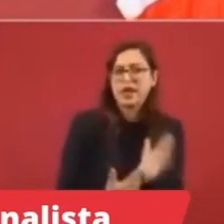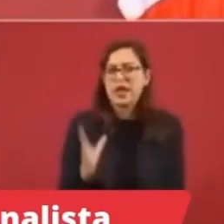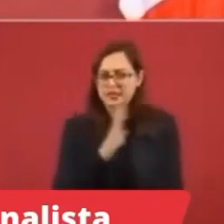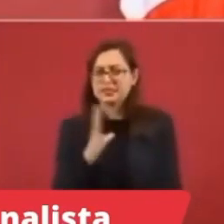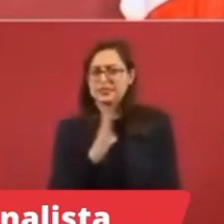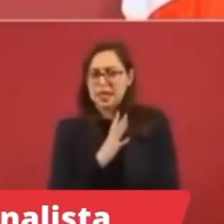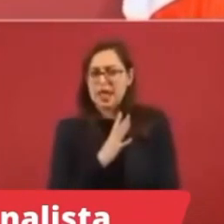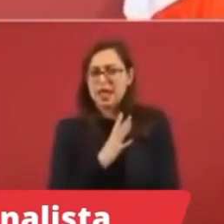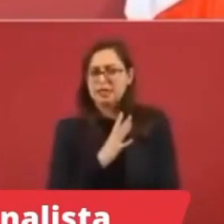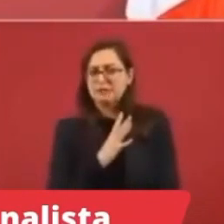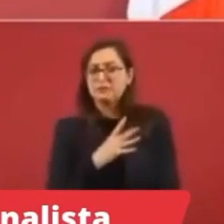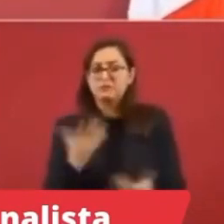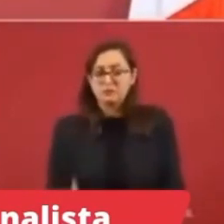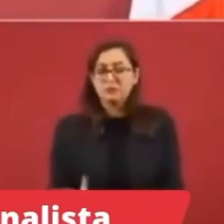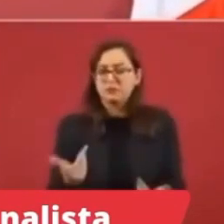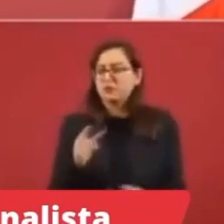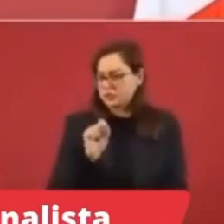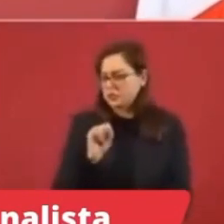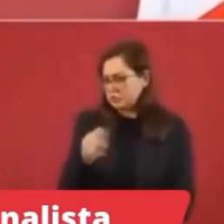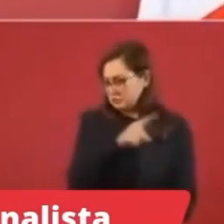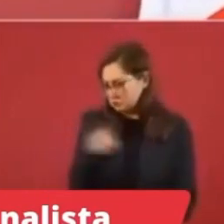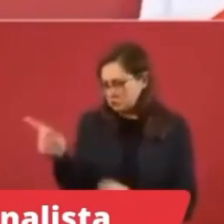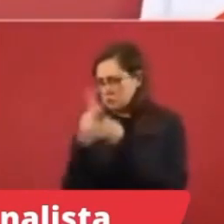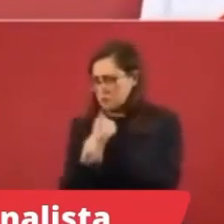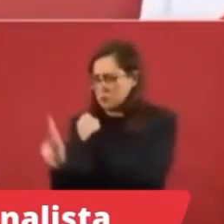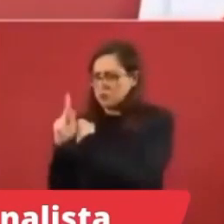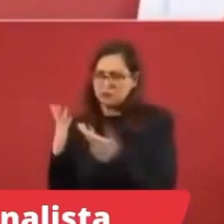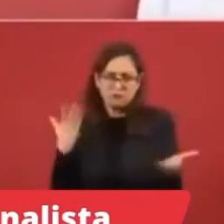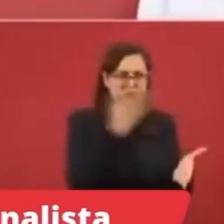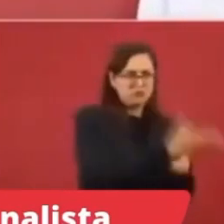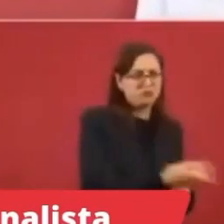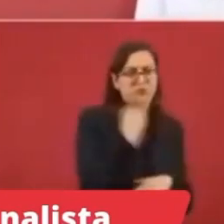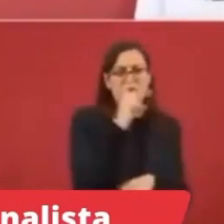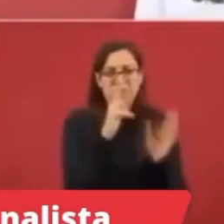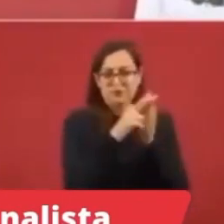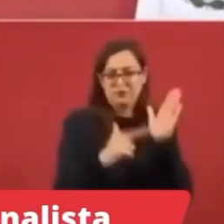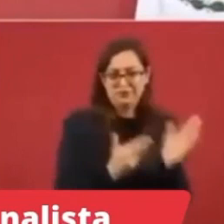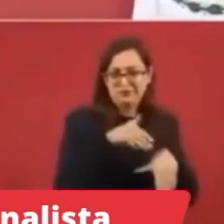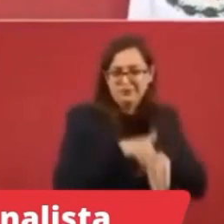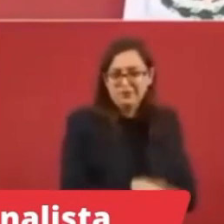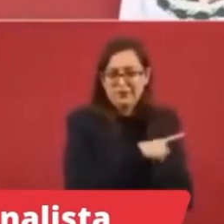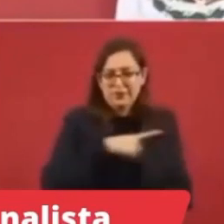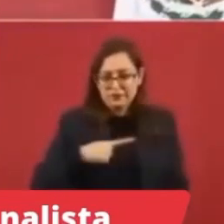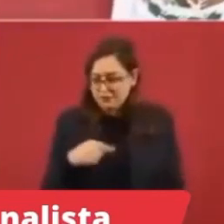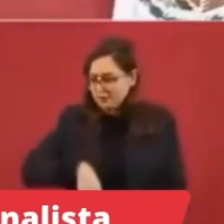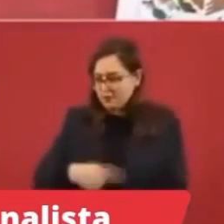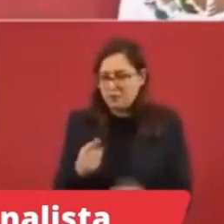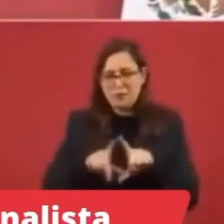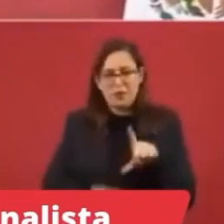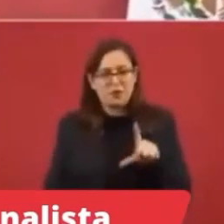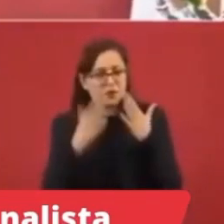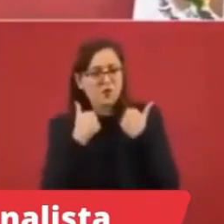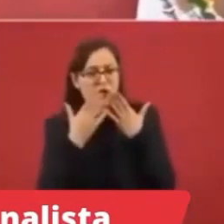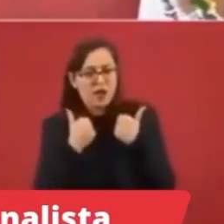problemas con la frontera con Estados Unidos, la geopolítica, con las relaciones que evidentemente